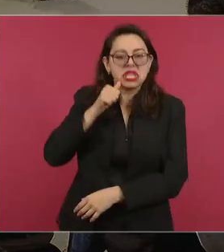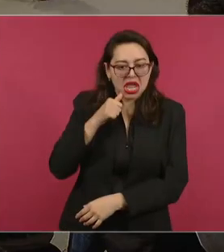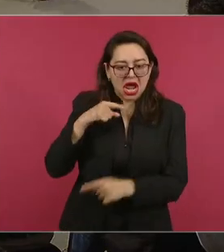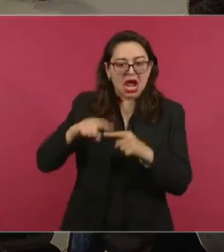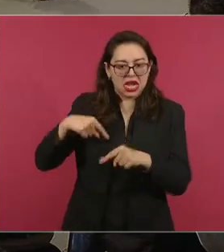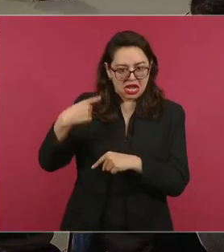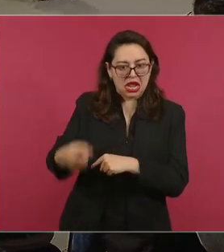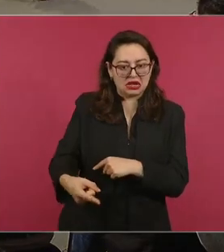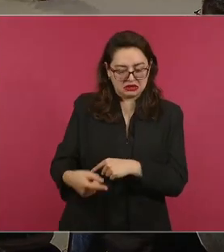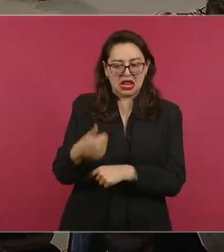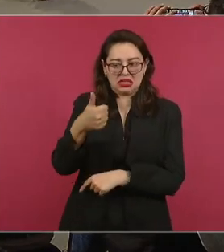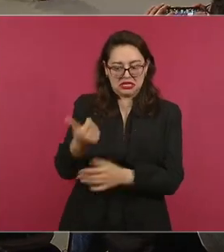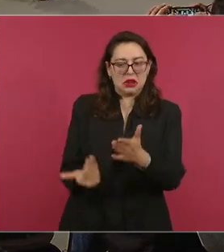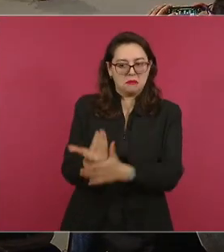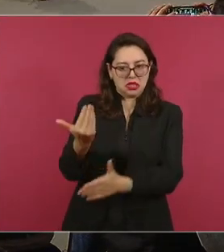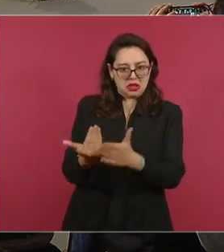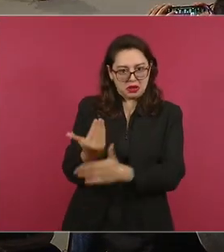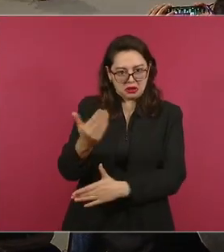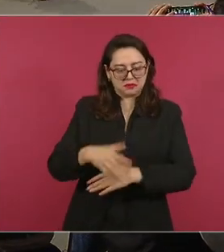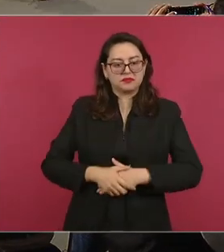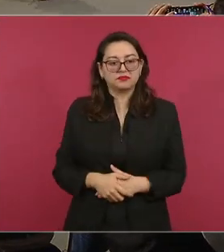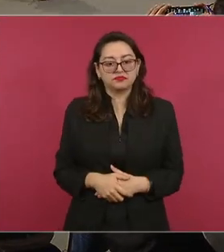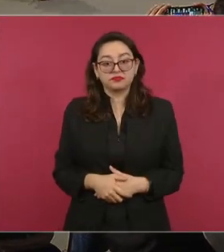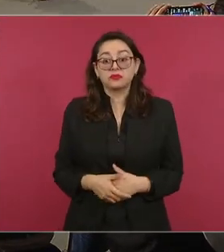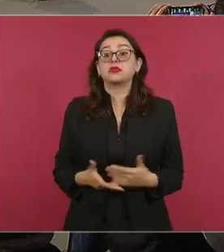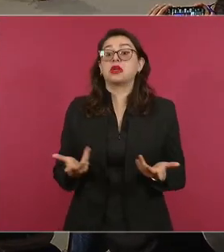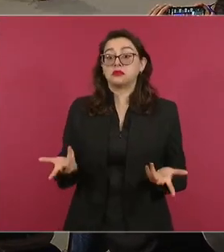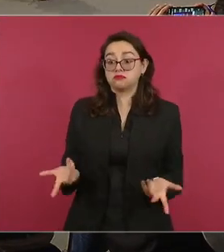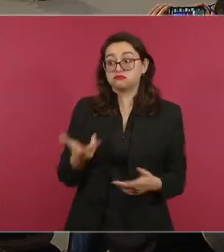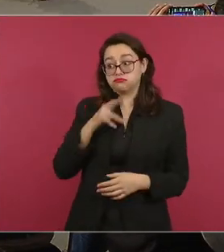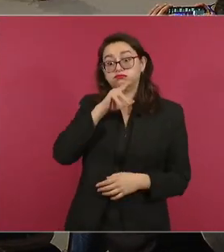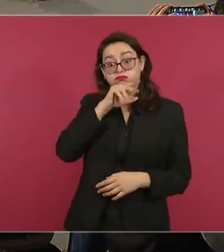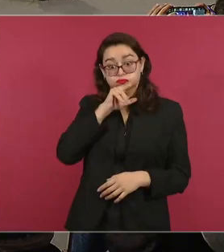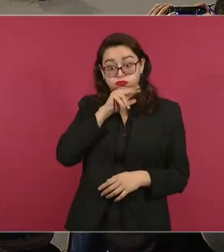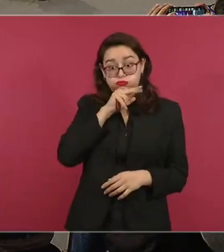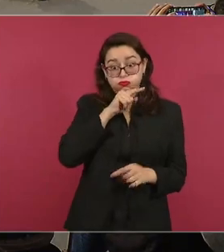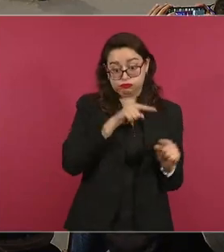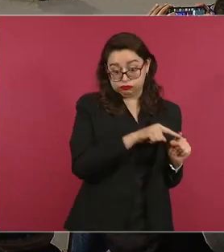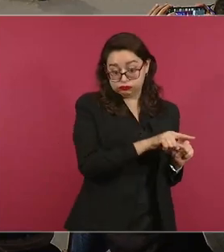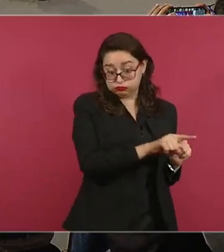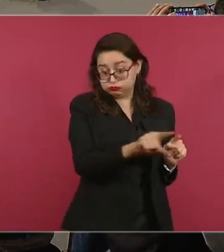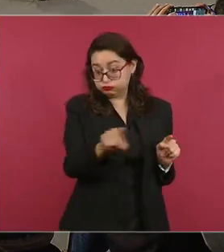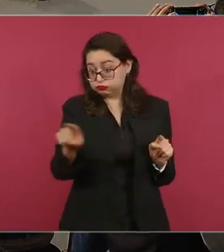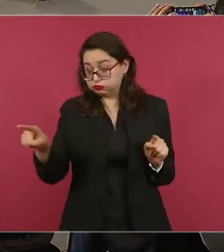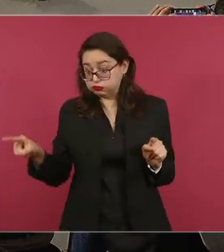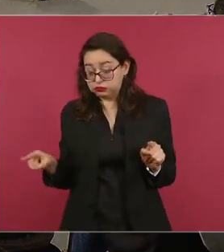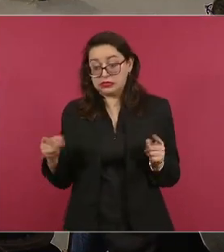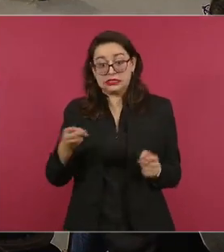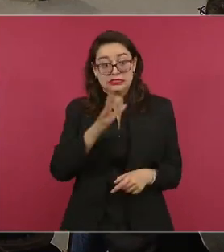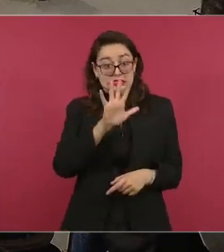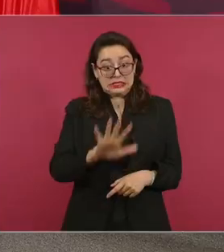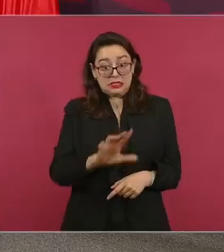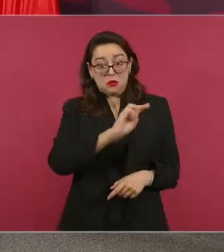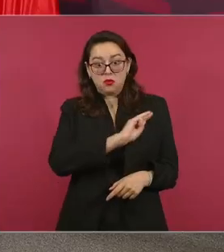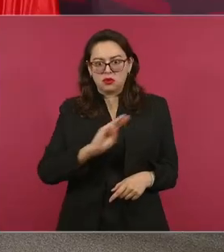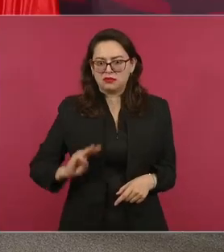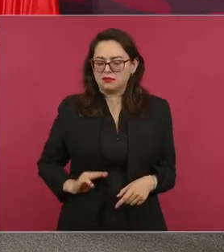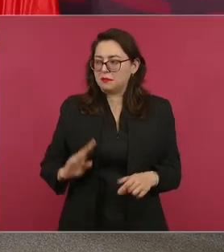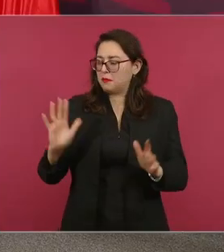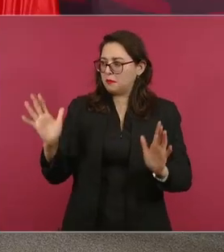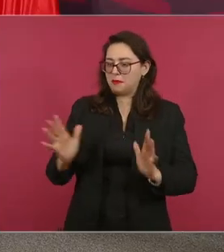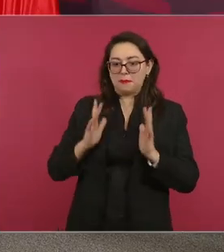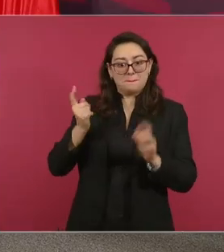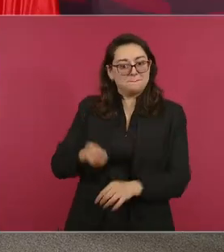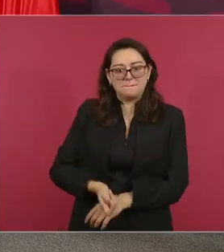Pues sí, Isaac Flores, lo que describes como el cono de preocupación en la trayectoria que seguiría este huracán, ese es el primer huracán categoría